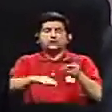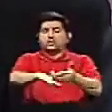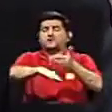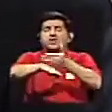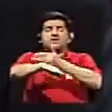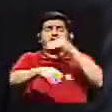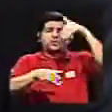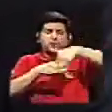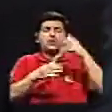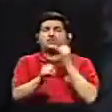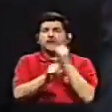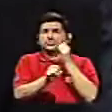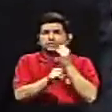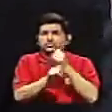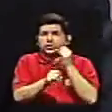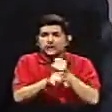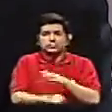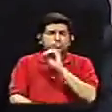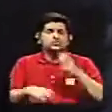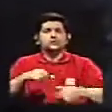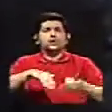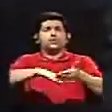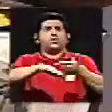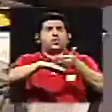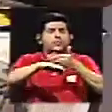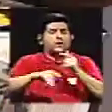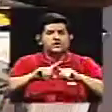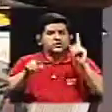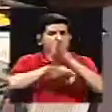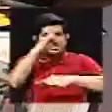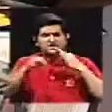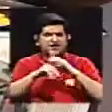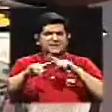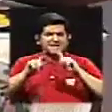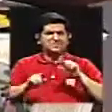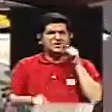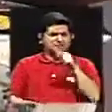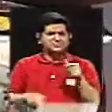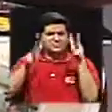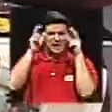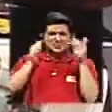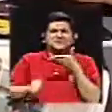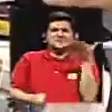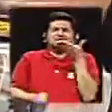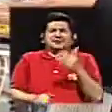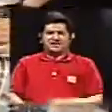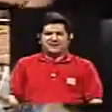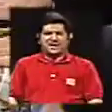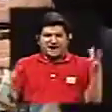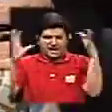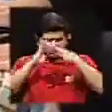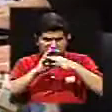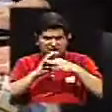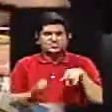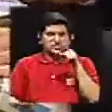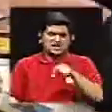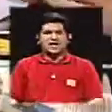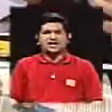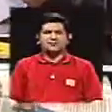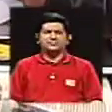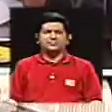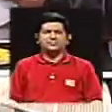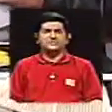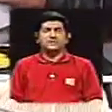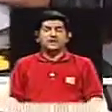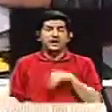ascensos en la institución más adelante, o de progreso? ¿Qué cosas han percibido ustedes en ese sentido eso, que esté relacionado con esta construcción de estas redes? Eso